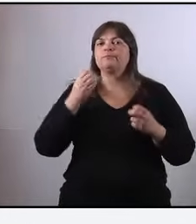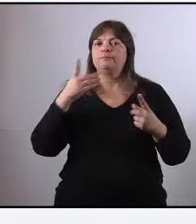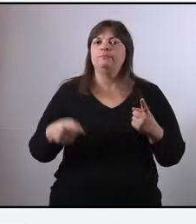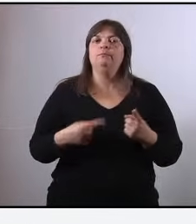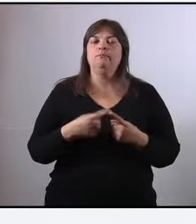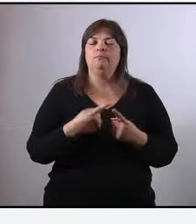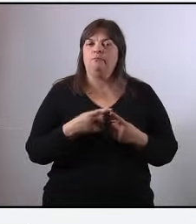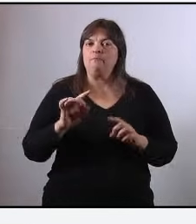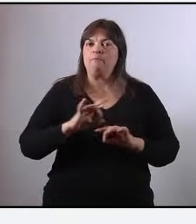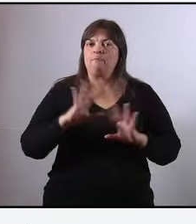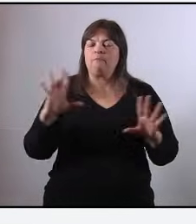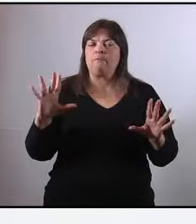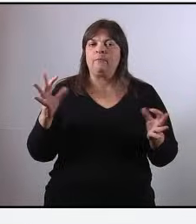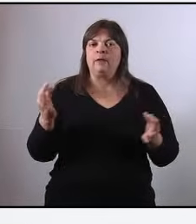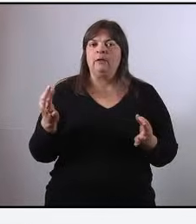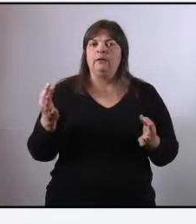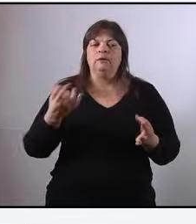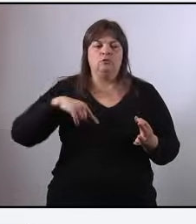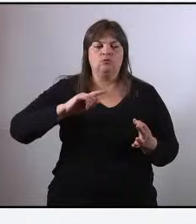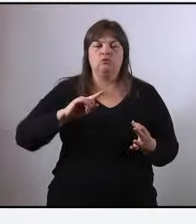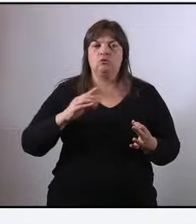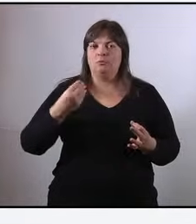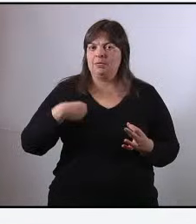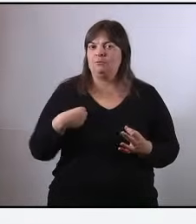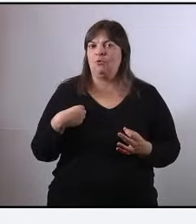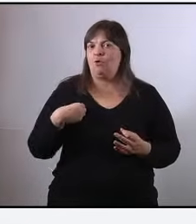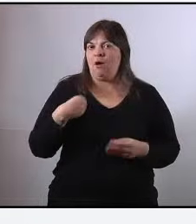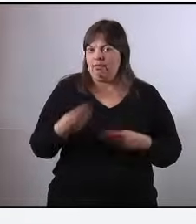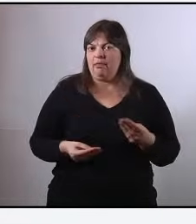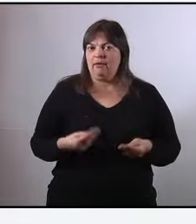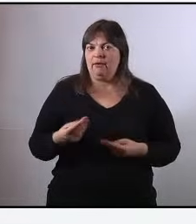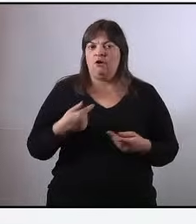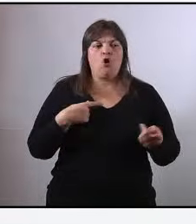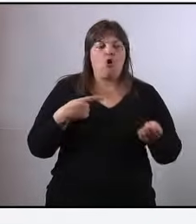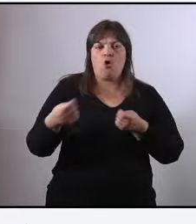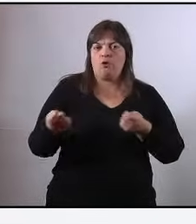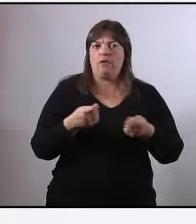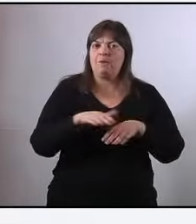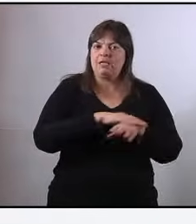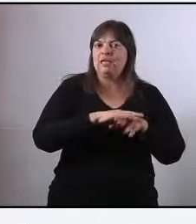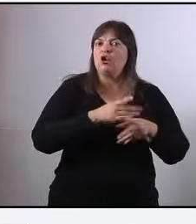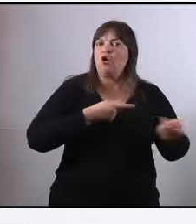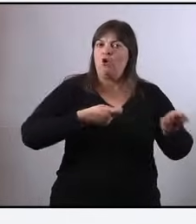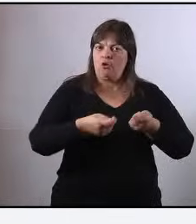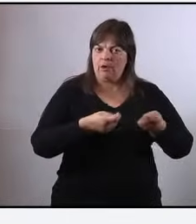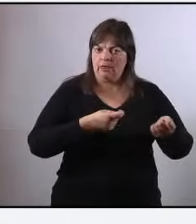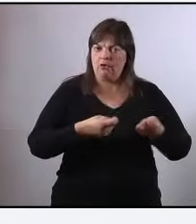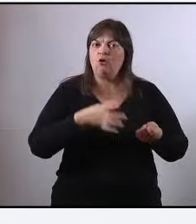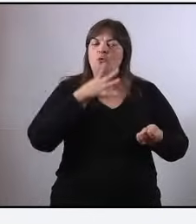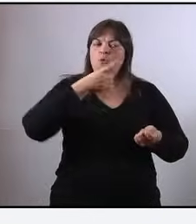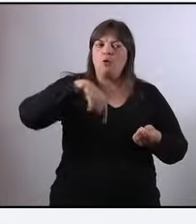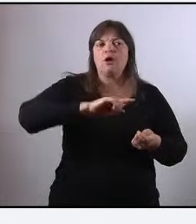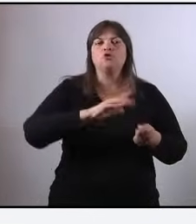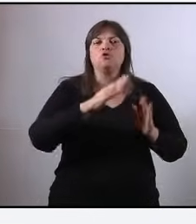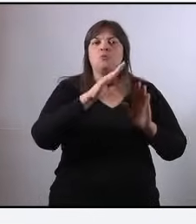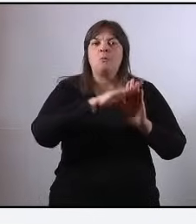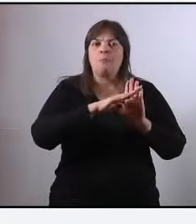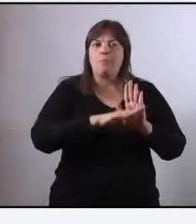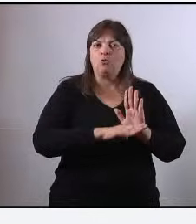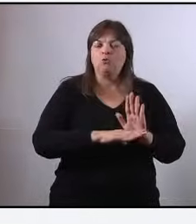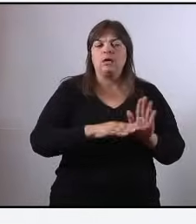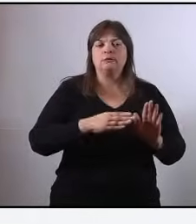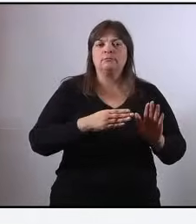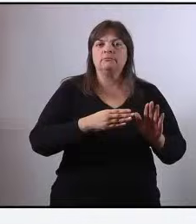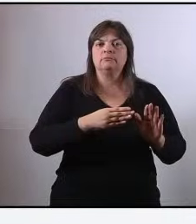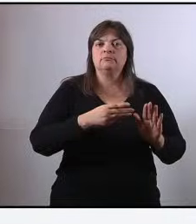por supuesto que trasladar lo que acabo de hacer, o sea, coordinación con el Ministerio que va a ir pautando y va a ir determinando cuáles